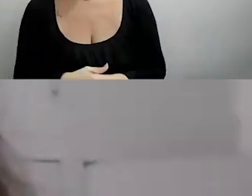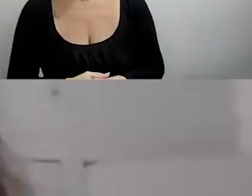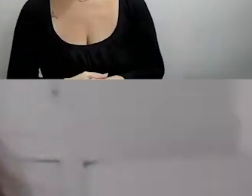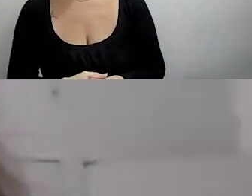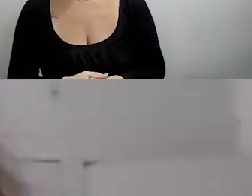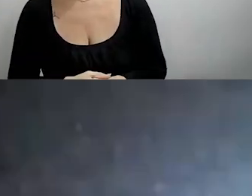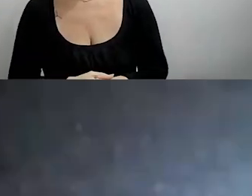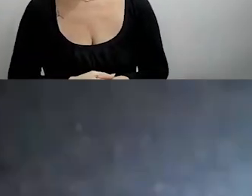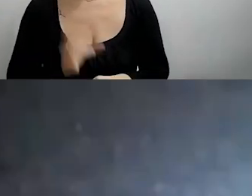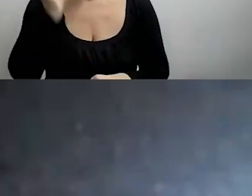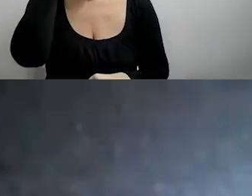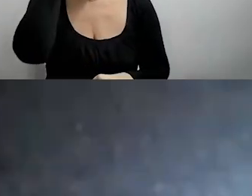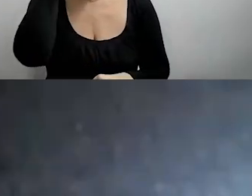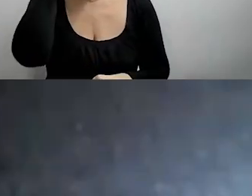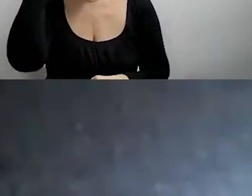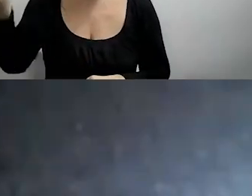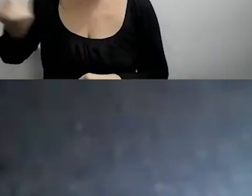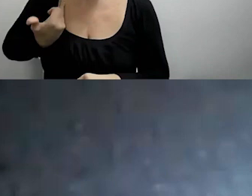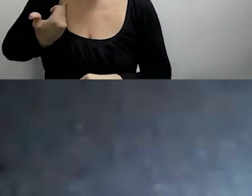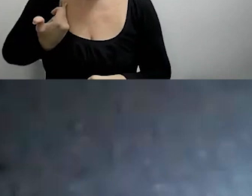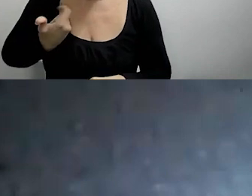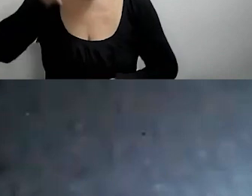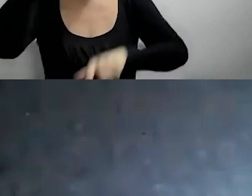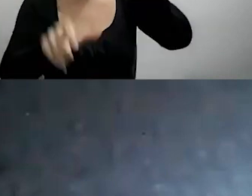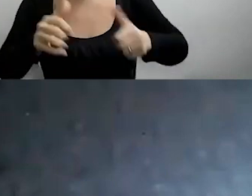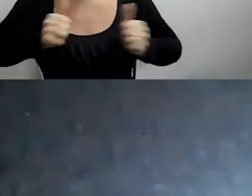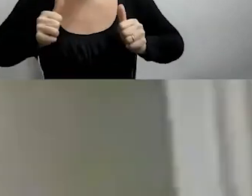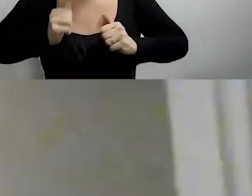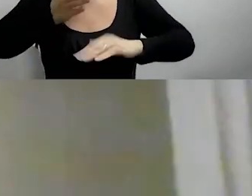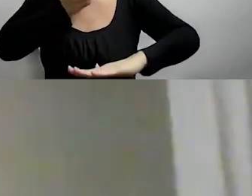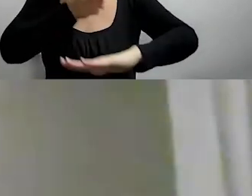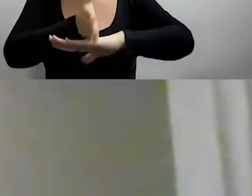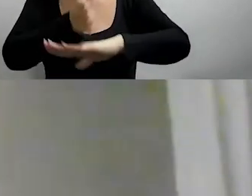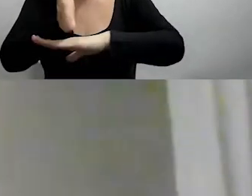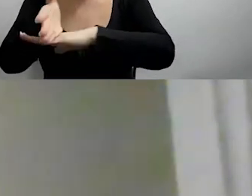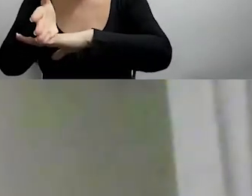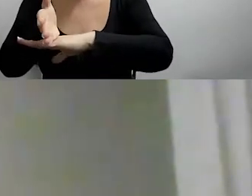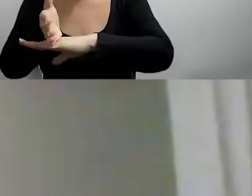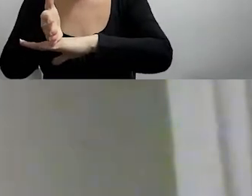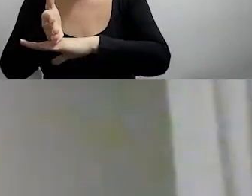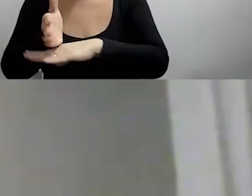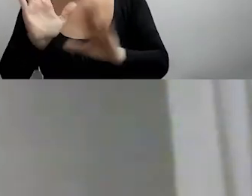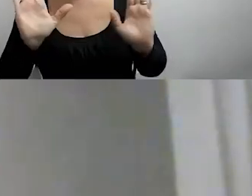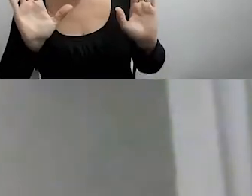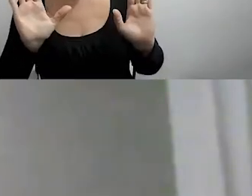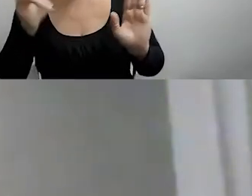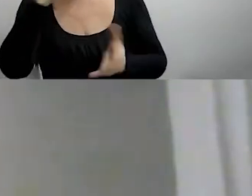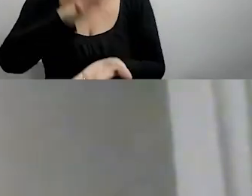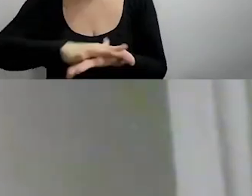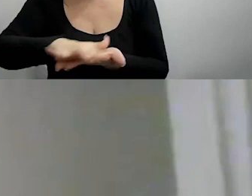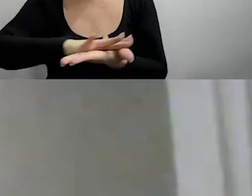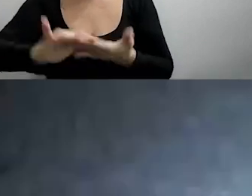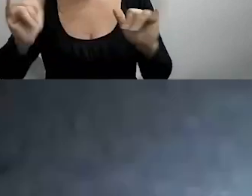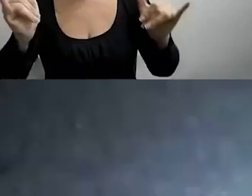gente esperando, me escriben, en sala de espera. Sí. Bueno, ahora lo soluciono, ya los voy